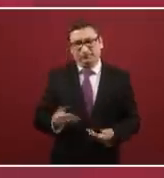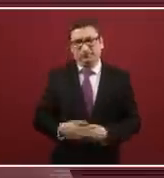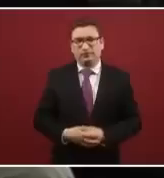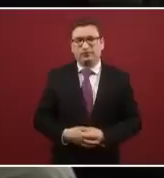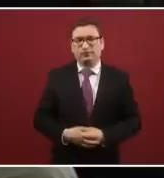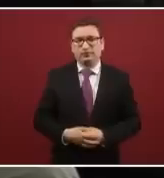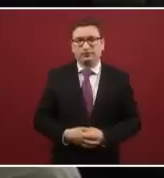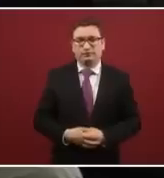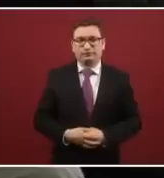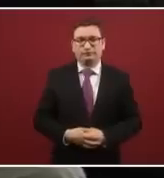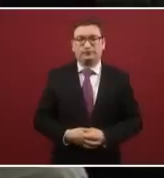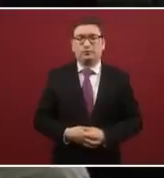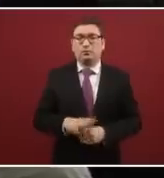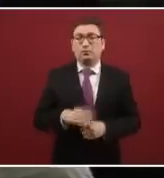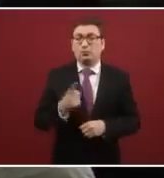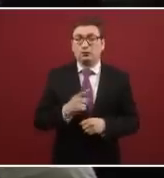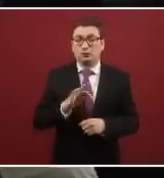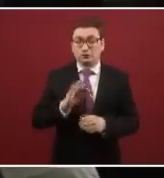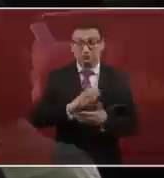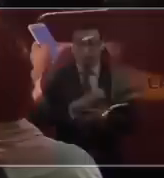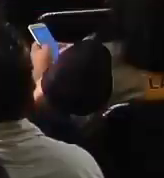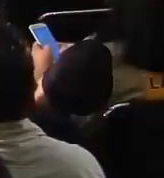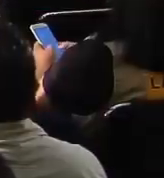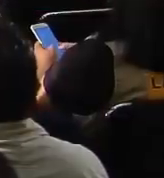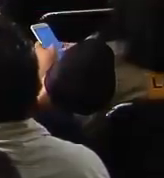se aplican tal cual,